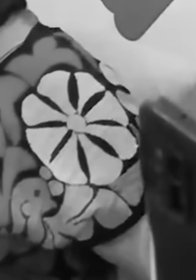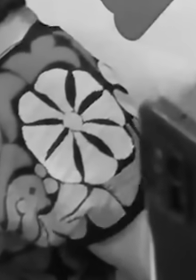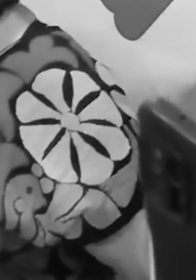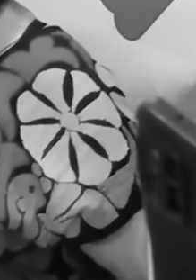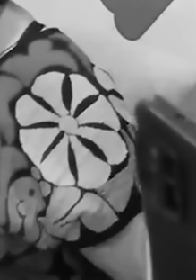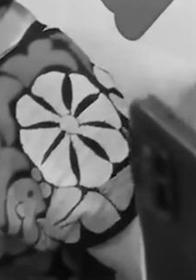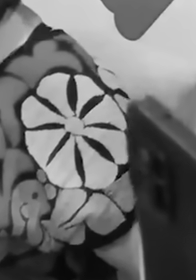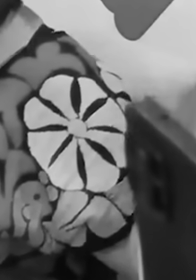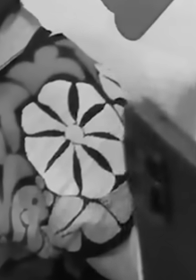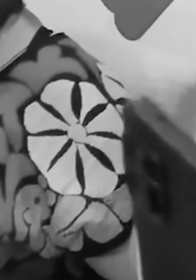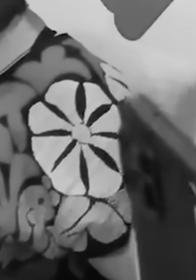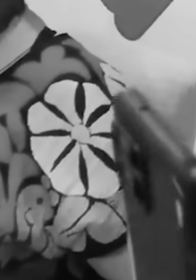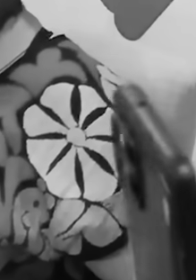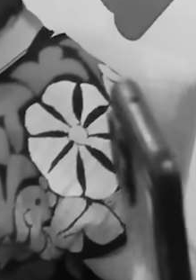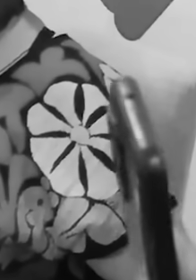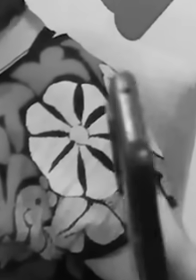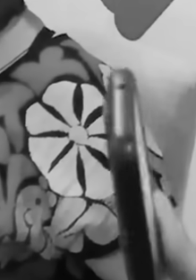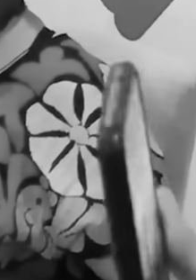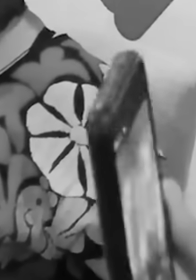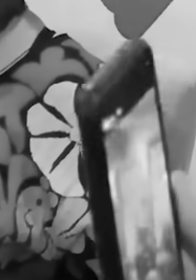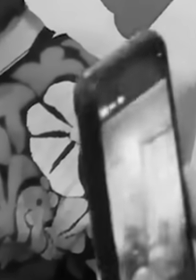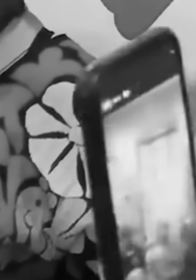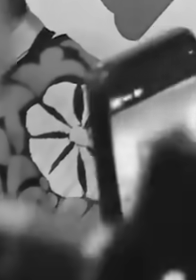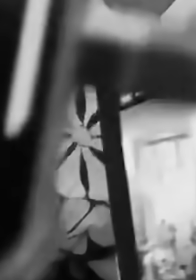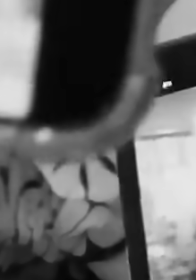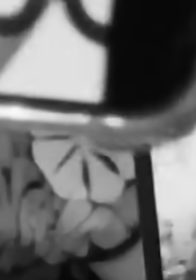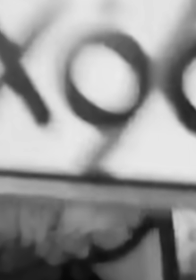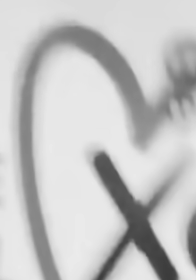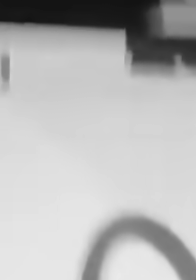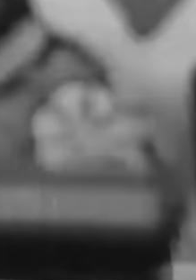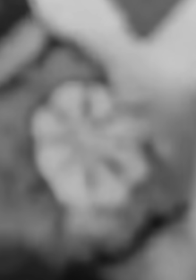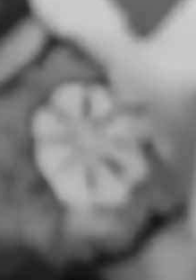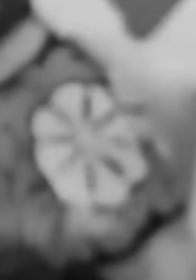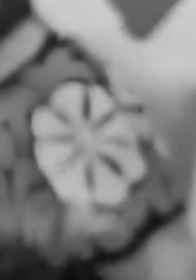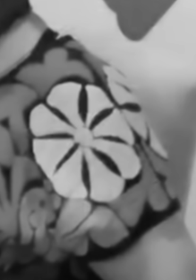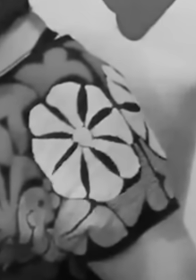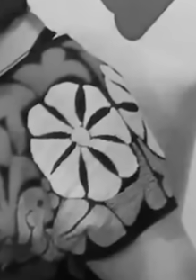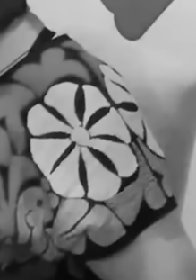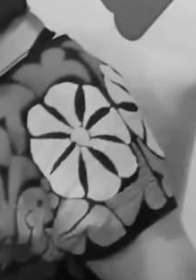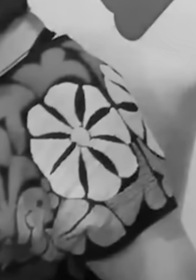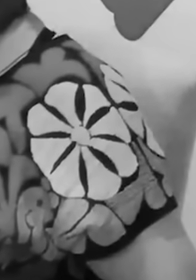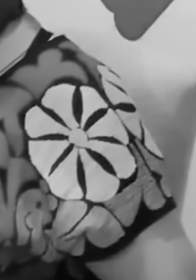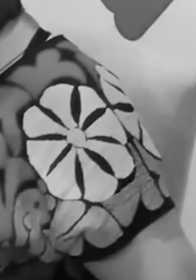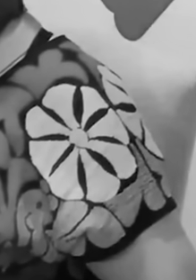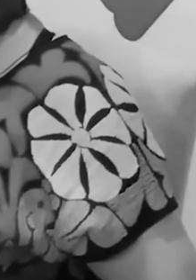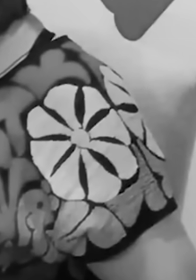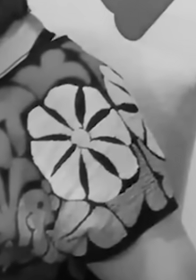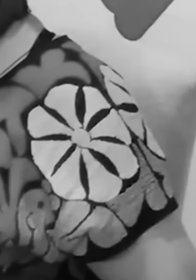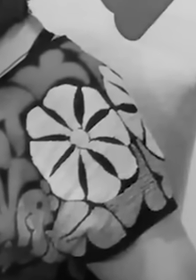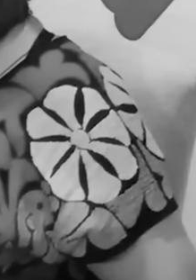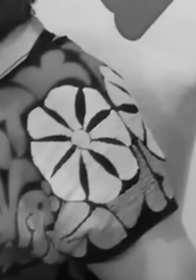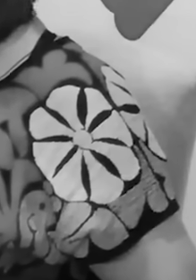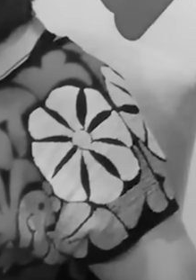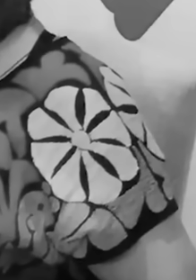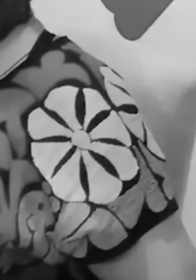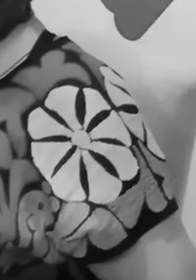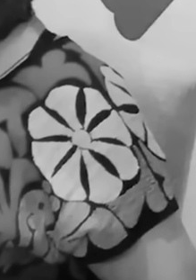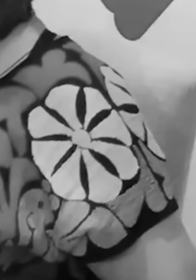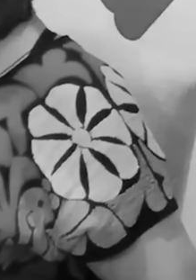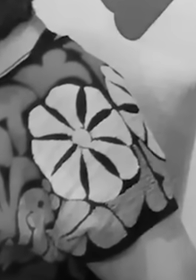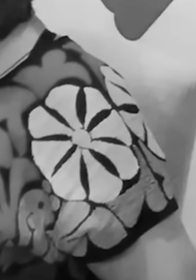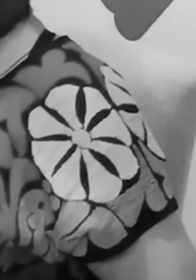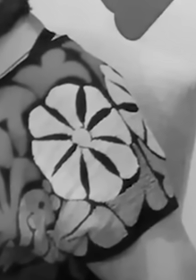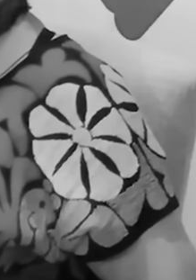Pues por haber hecho público violaciones al Código Fiscal que prohíbe que una autoridad